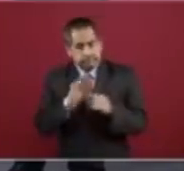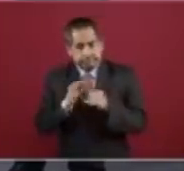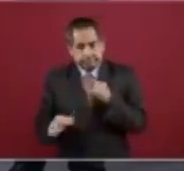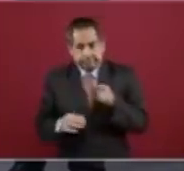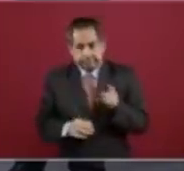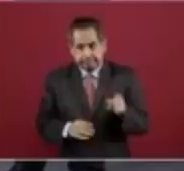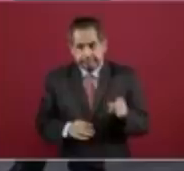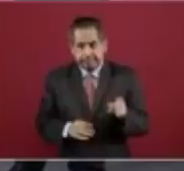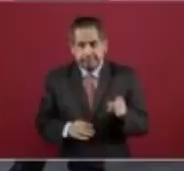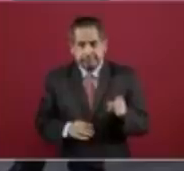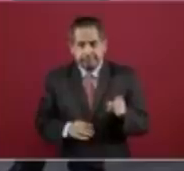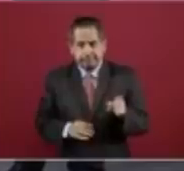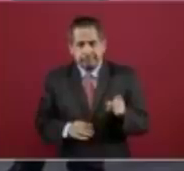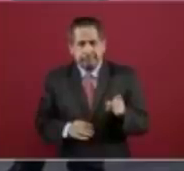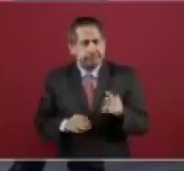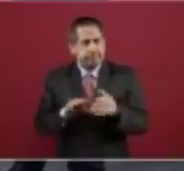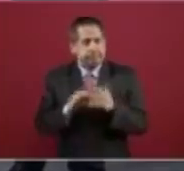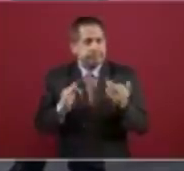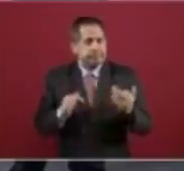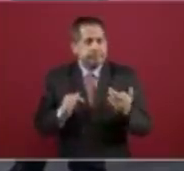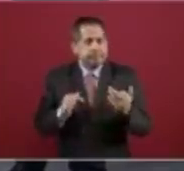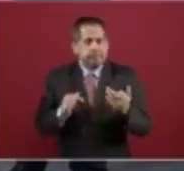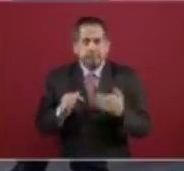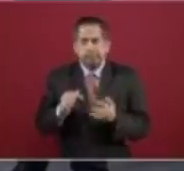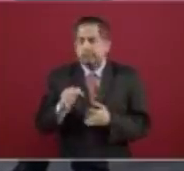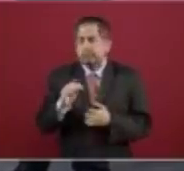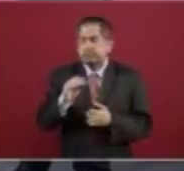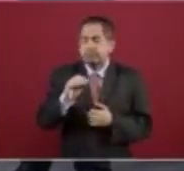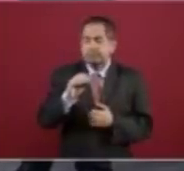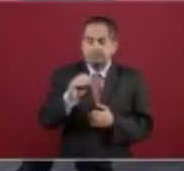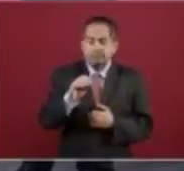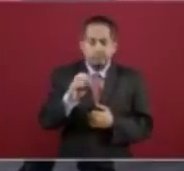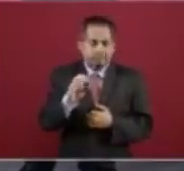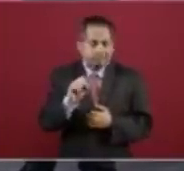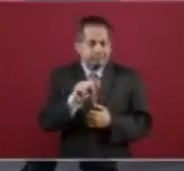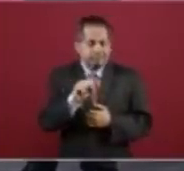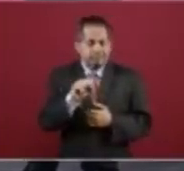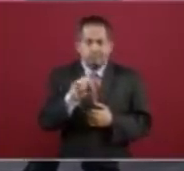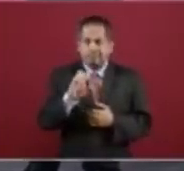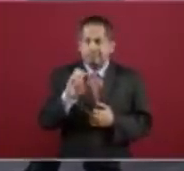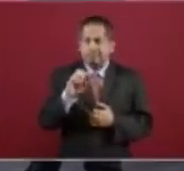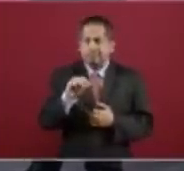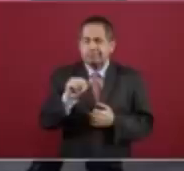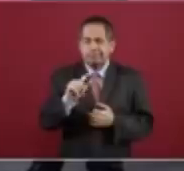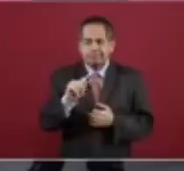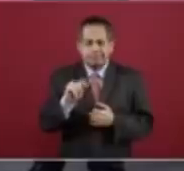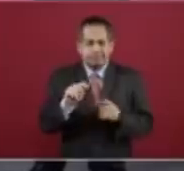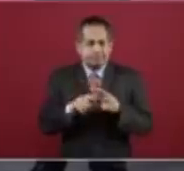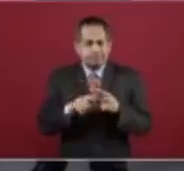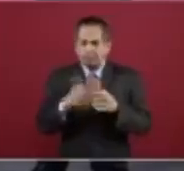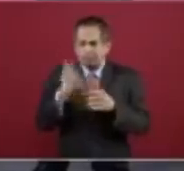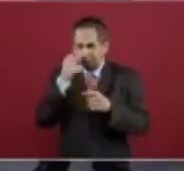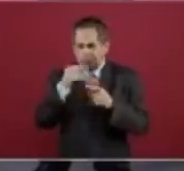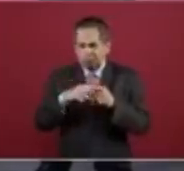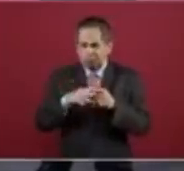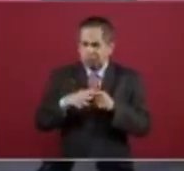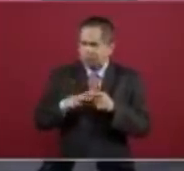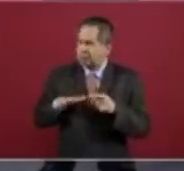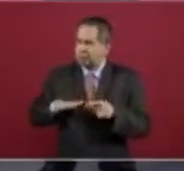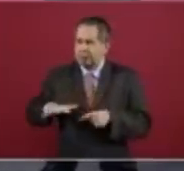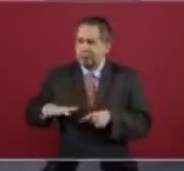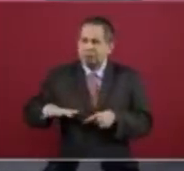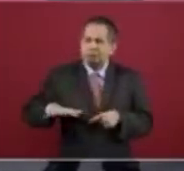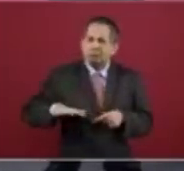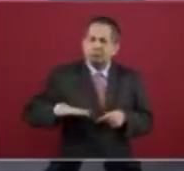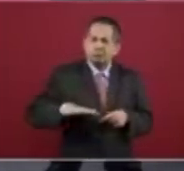de los territorios de la Secretaría de Agricultura, que es un bonito cierre de circuito de parque,